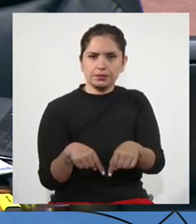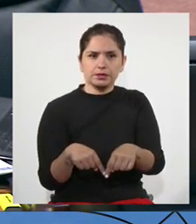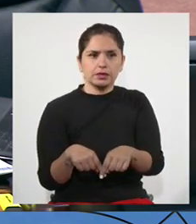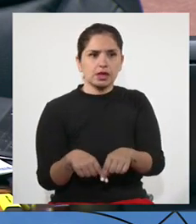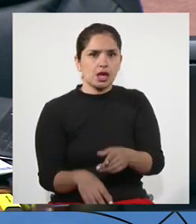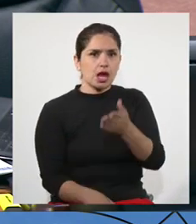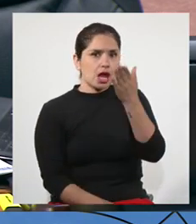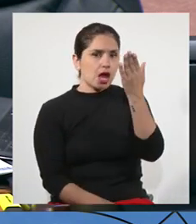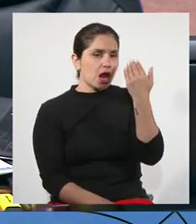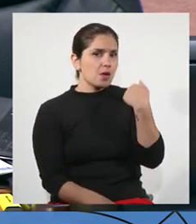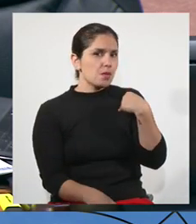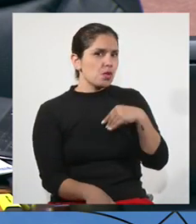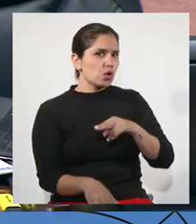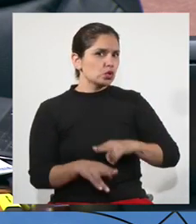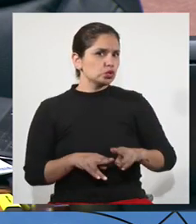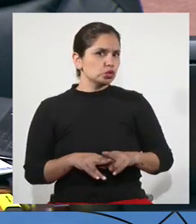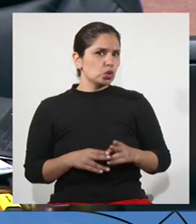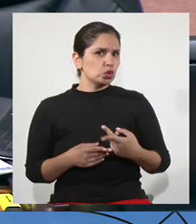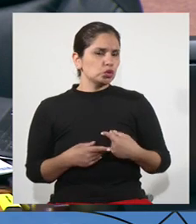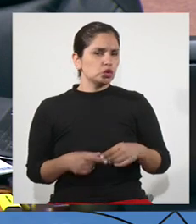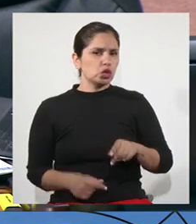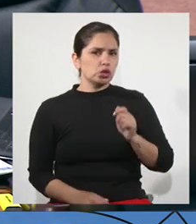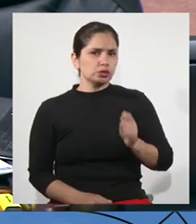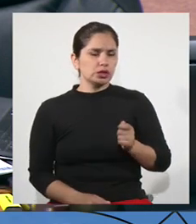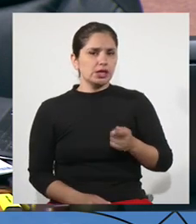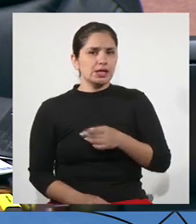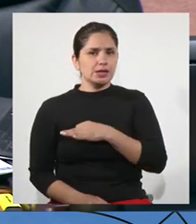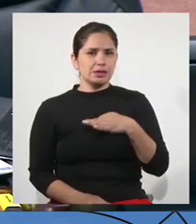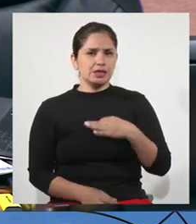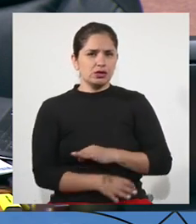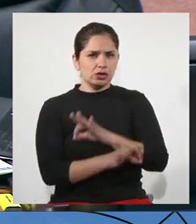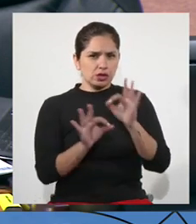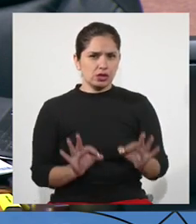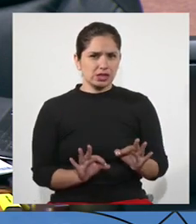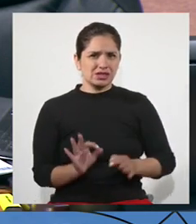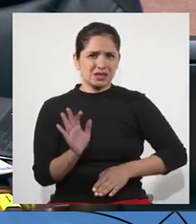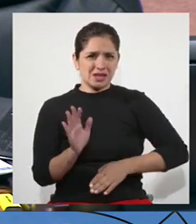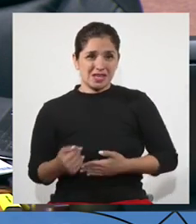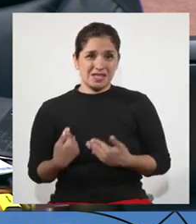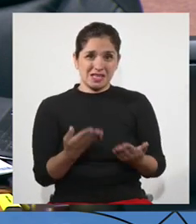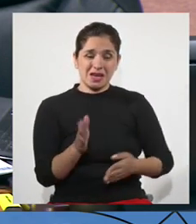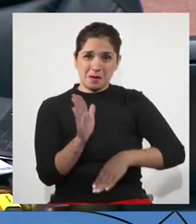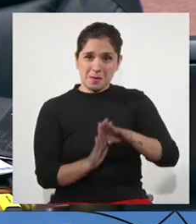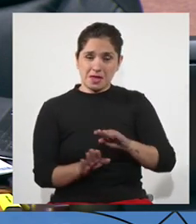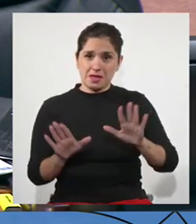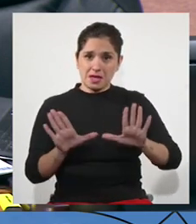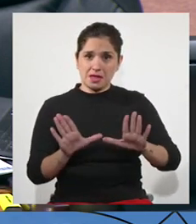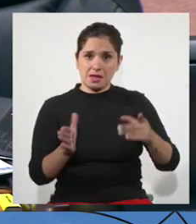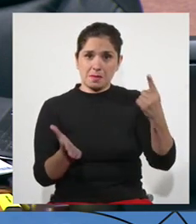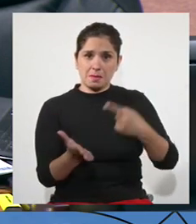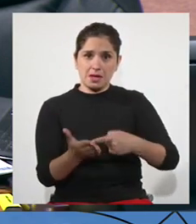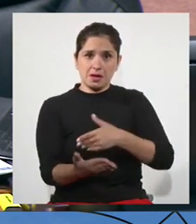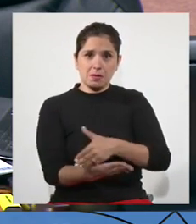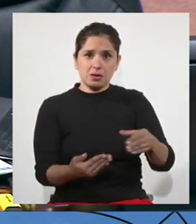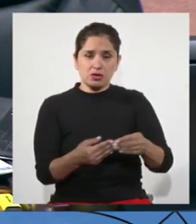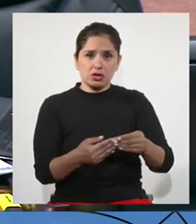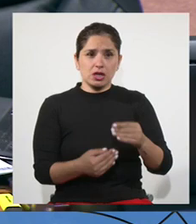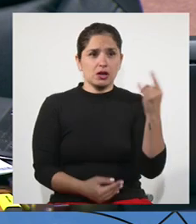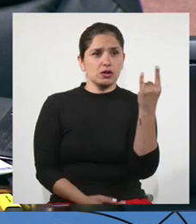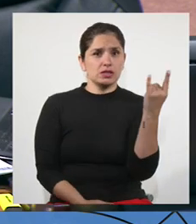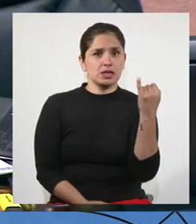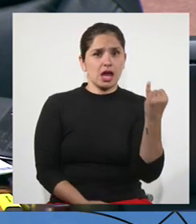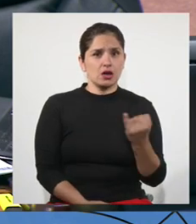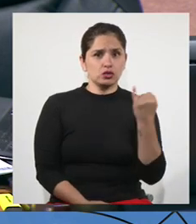reciente resolución del Ministerio de Educación entrega más de 10 mil millones a la Universidad Autónoma en desmedro de las